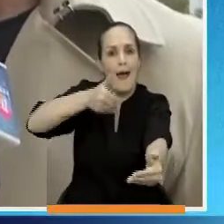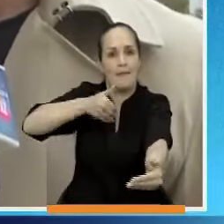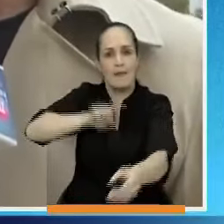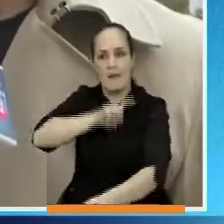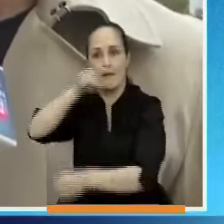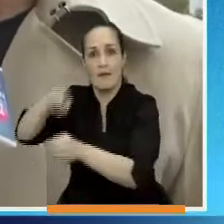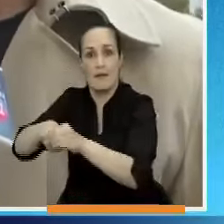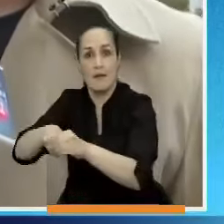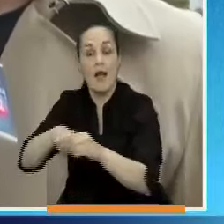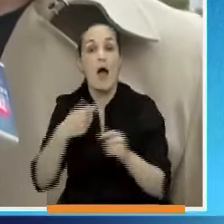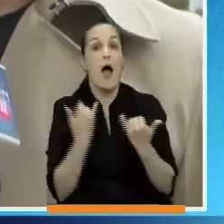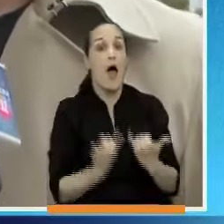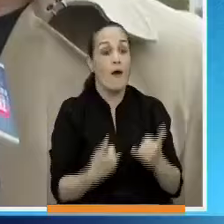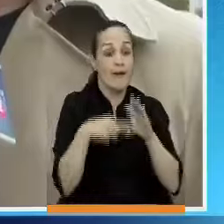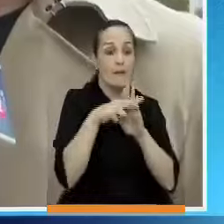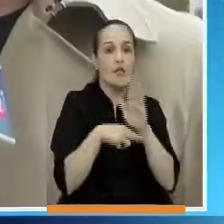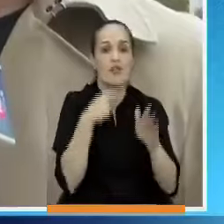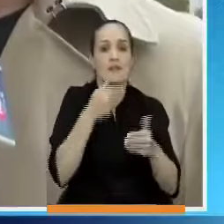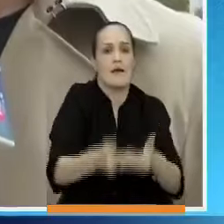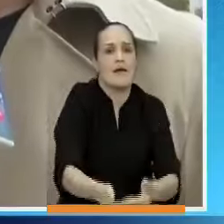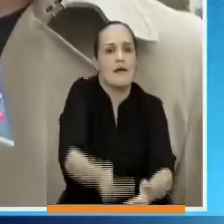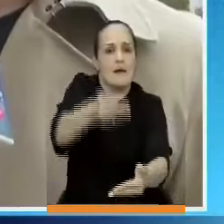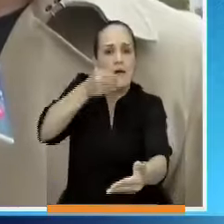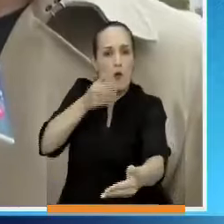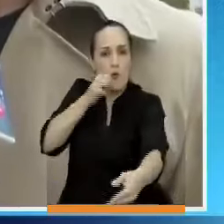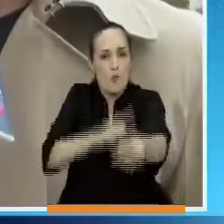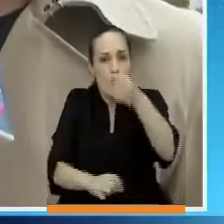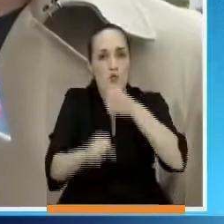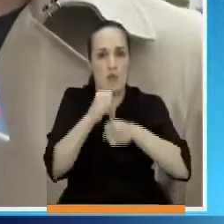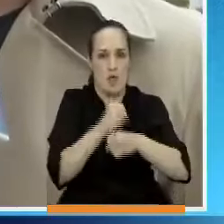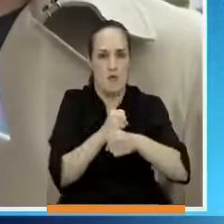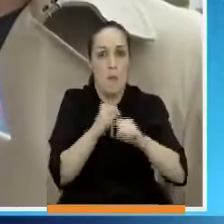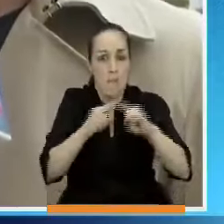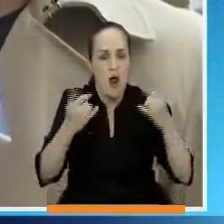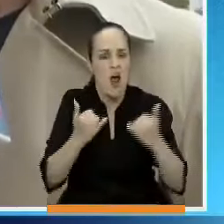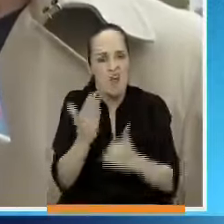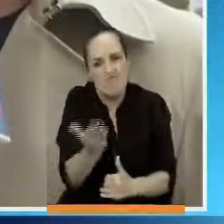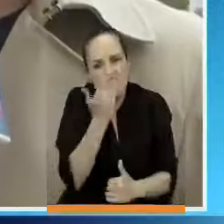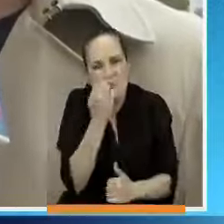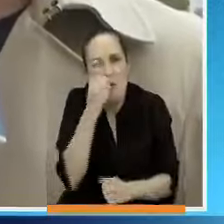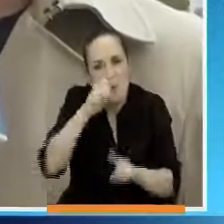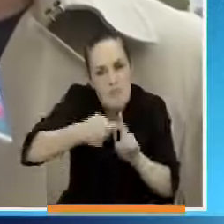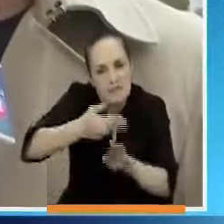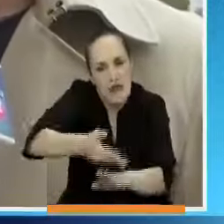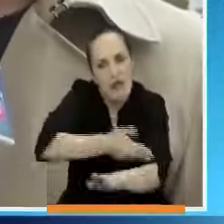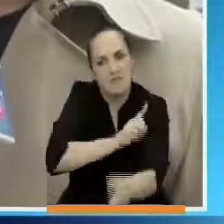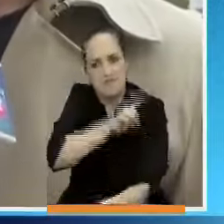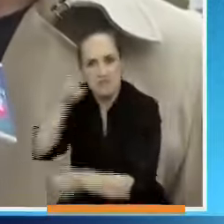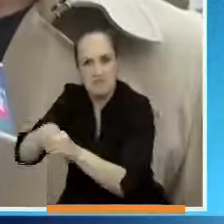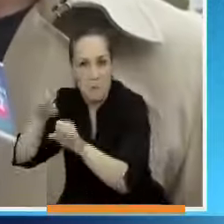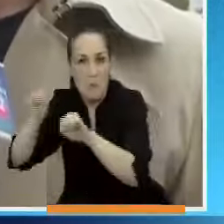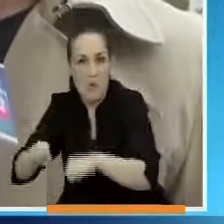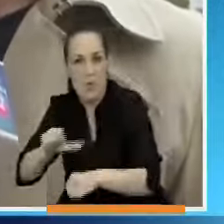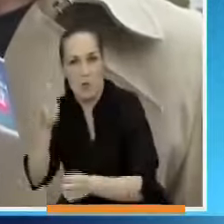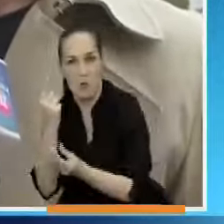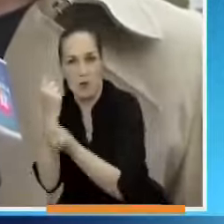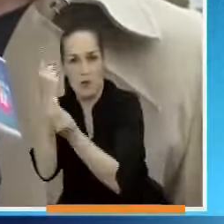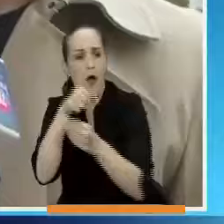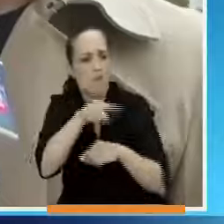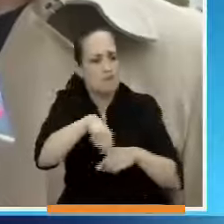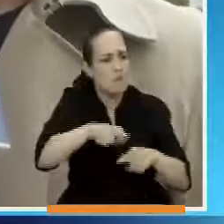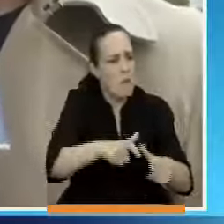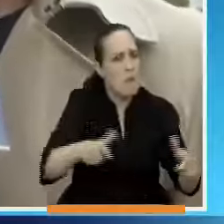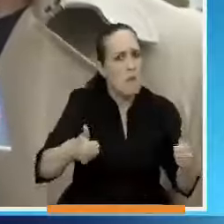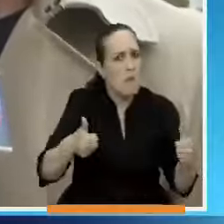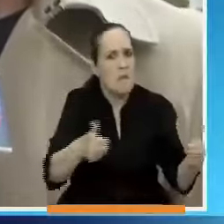ser un año antes. Esta iniciativa, aunque goza de buen ambiente aquí en el Congreso de la República, con el respaldo de todos los partidos, también